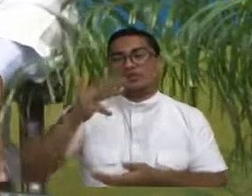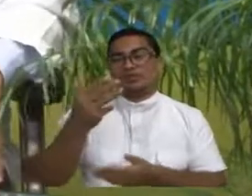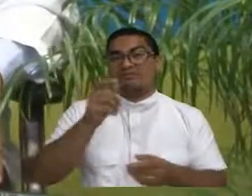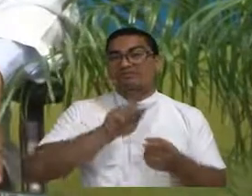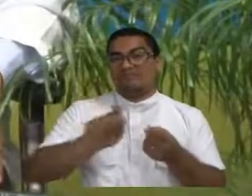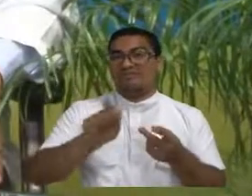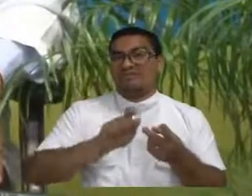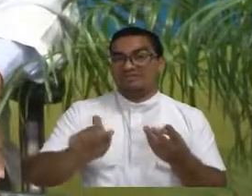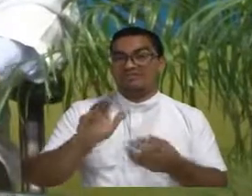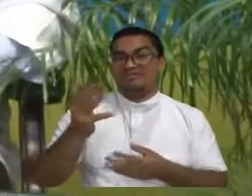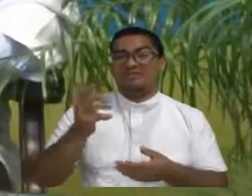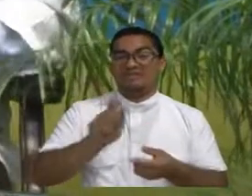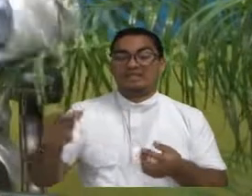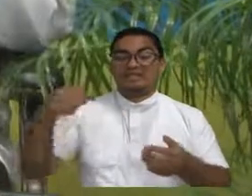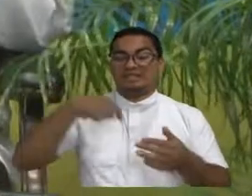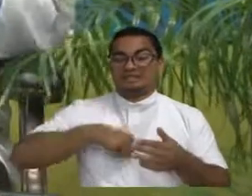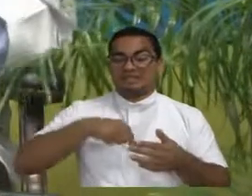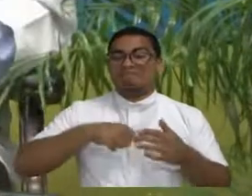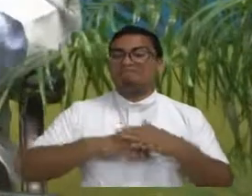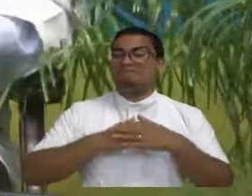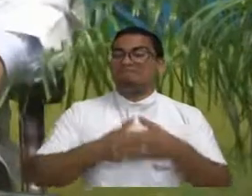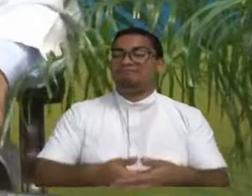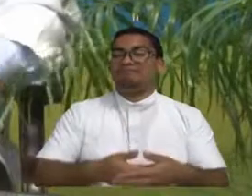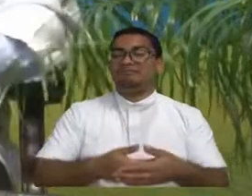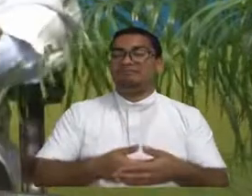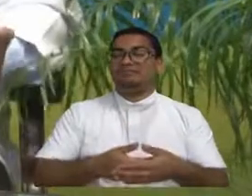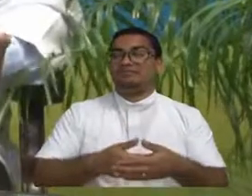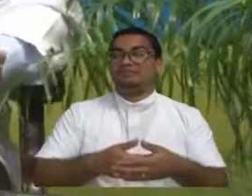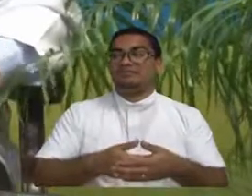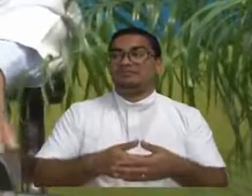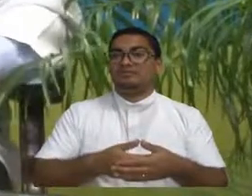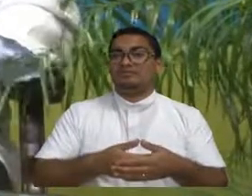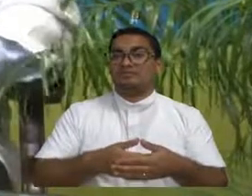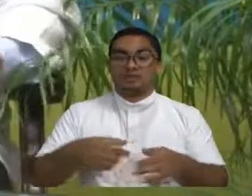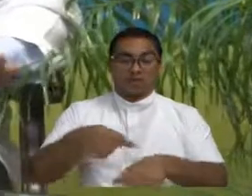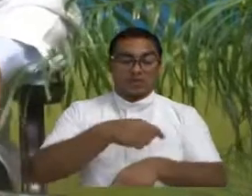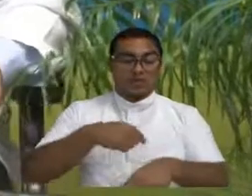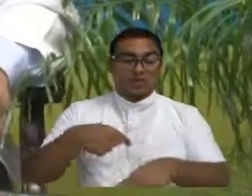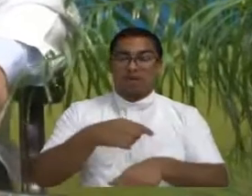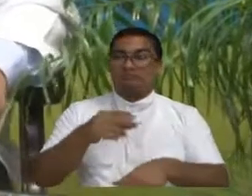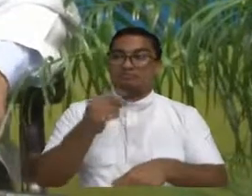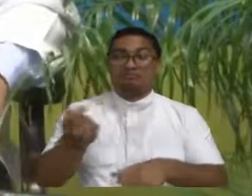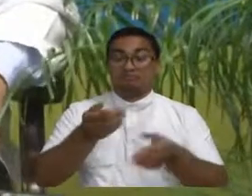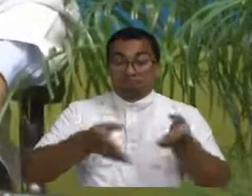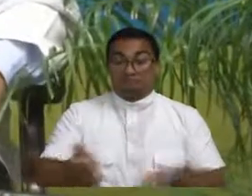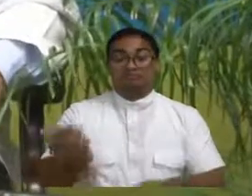9 meses, y luego de repente en unas cuantas horas eso cambió.